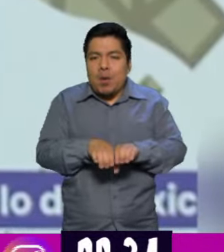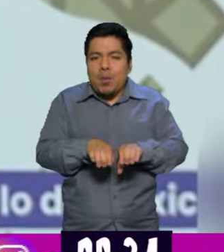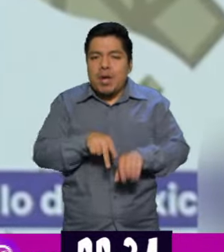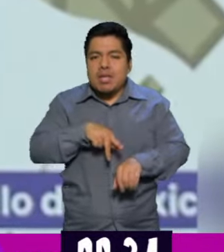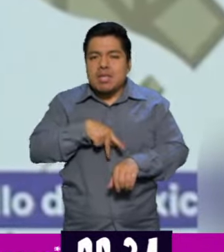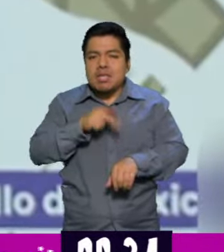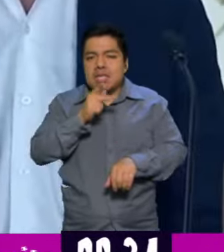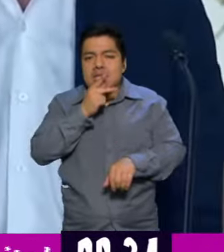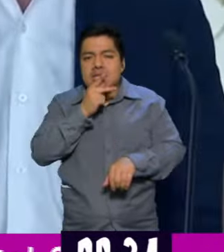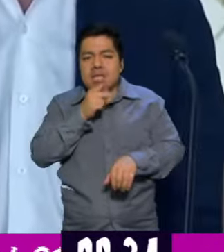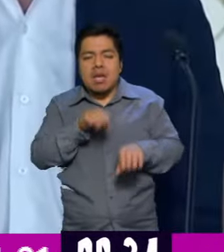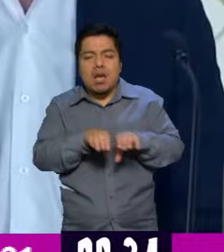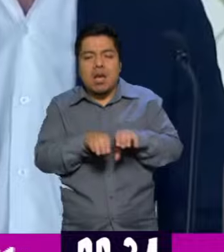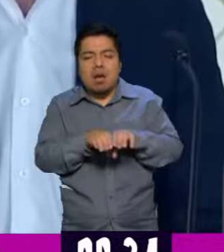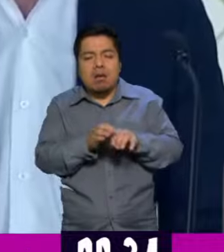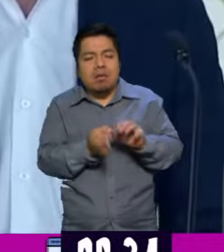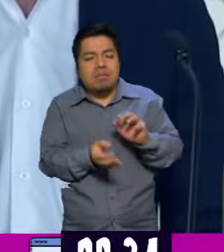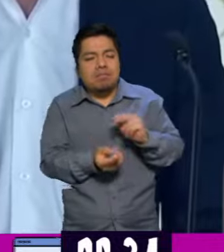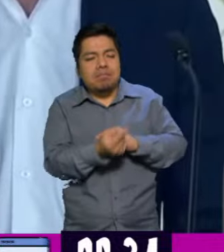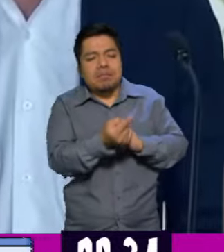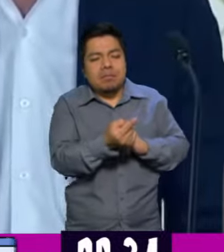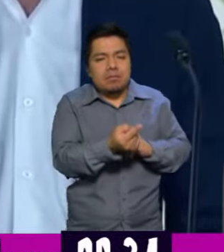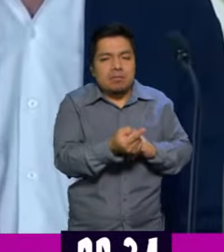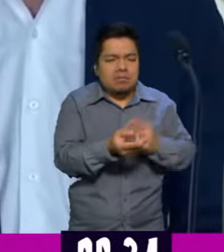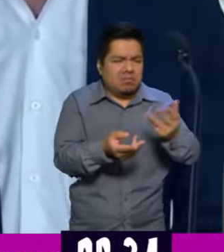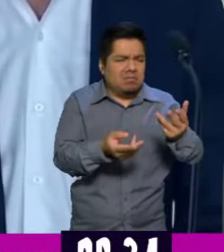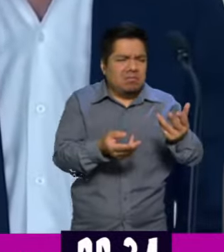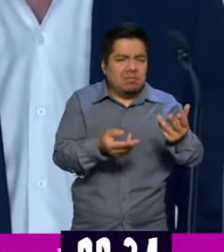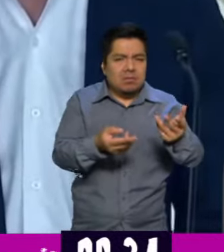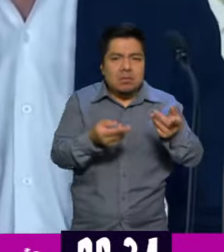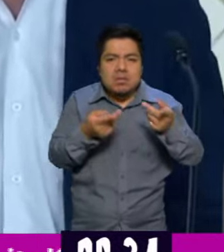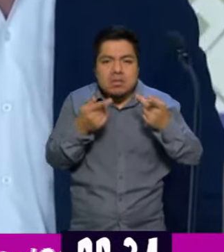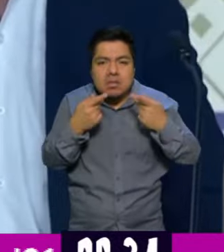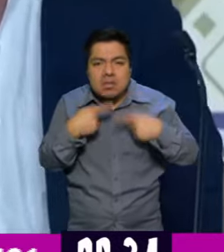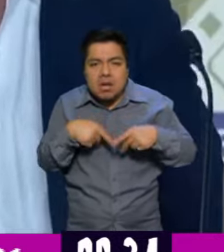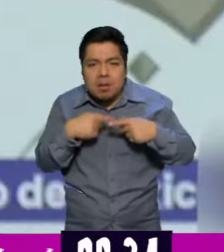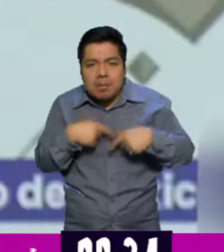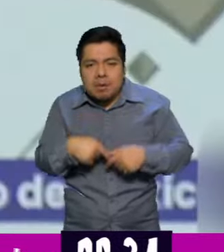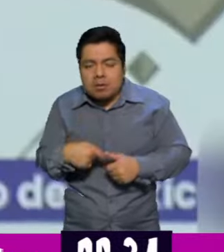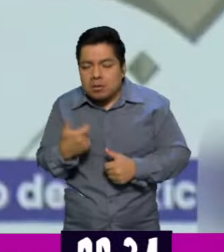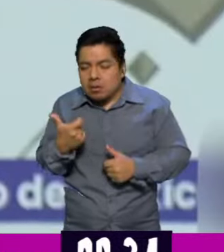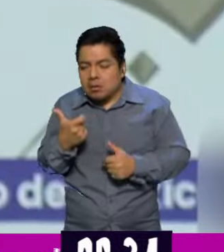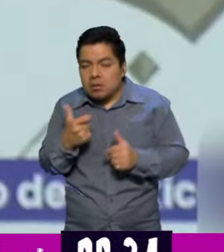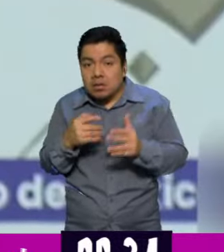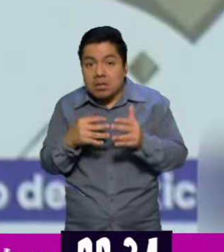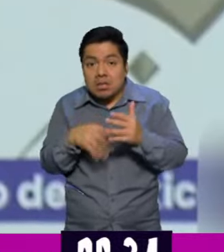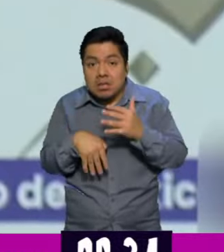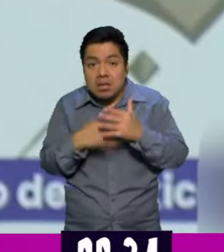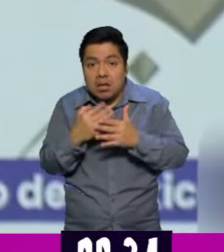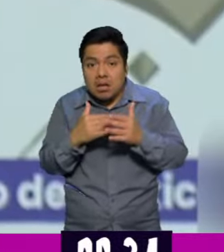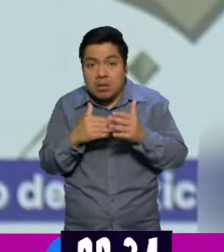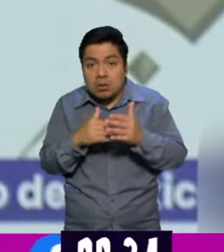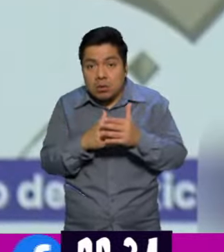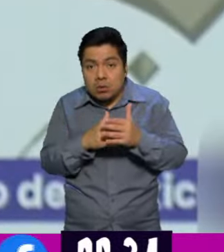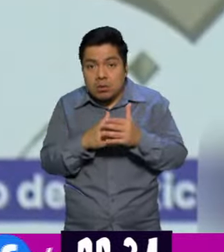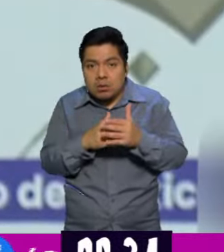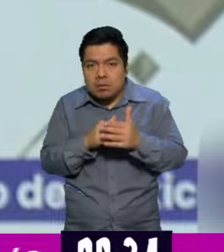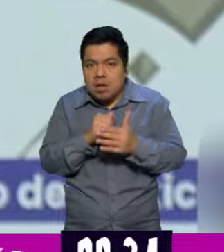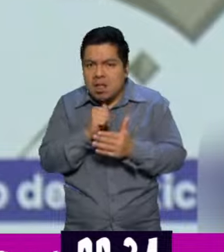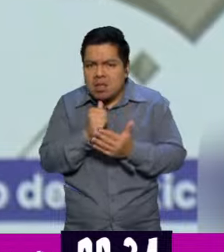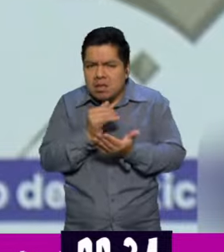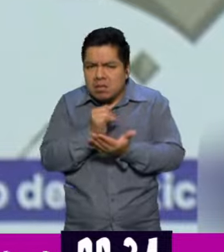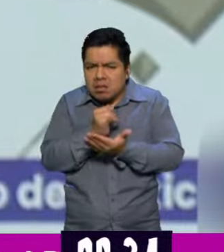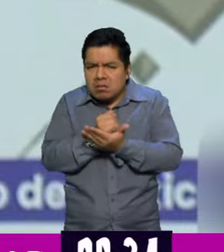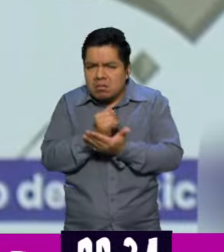una puntada, ¿no? Esa puntada de decir que las personas que ganen menos de 14 mil pesos... No van a pagar impuestos. No van a